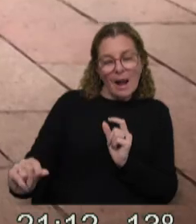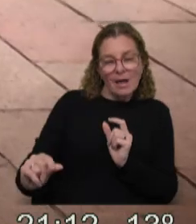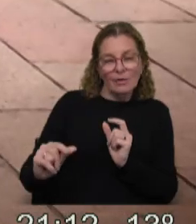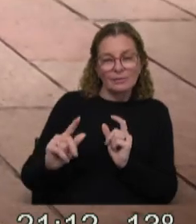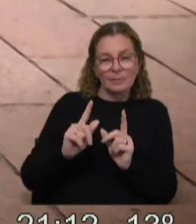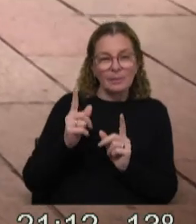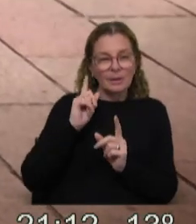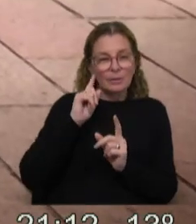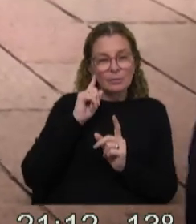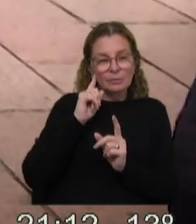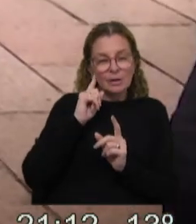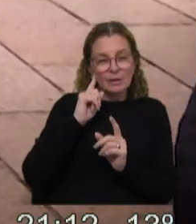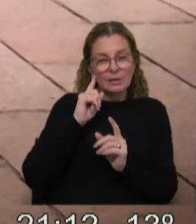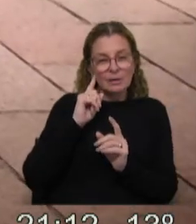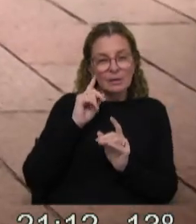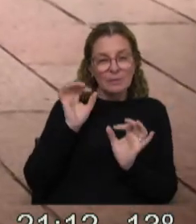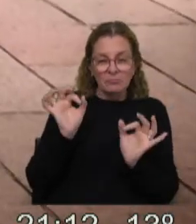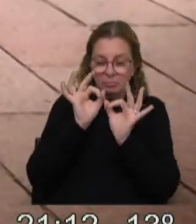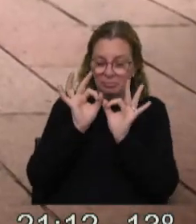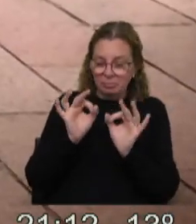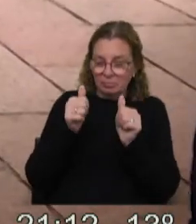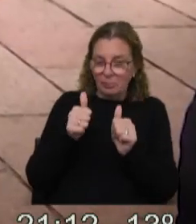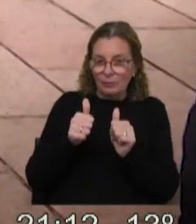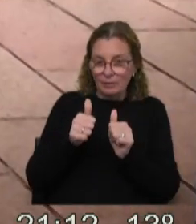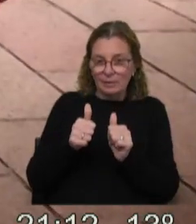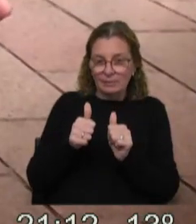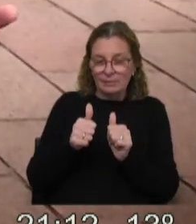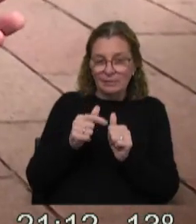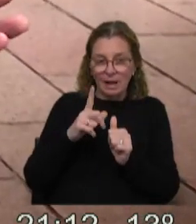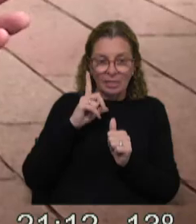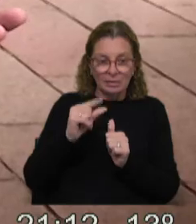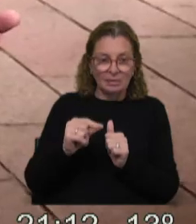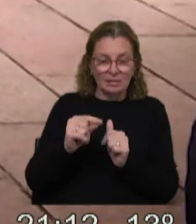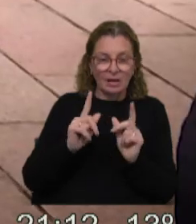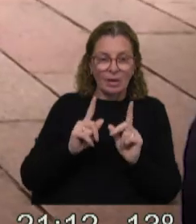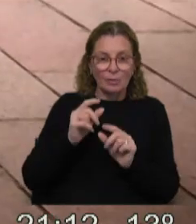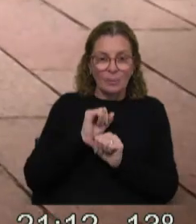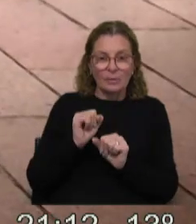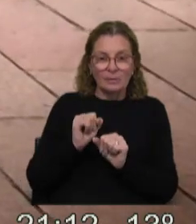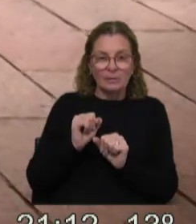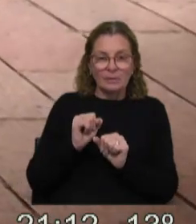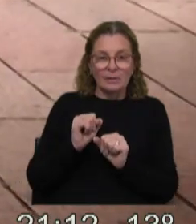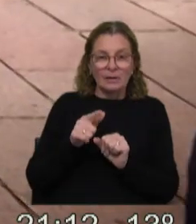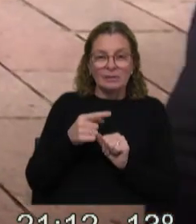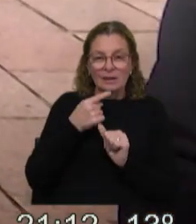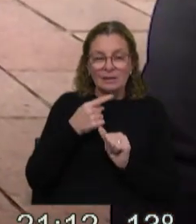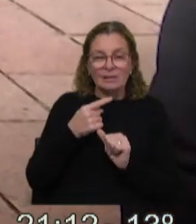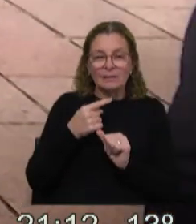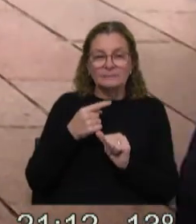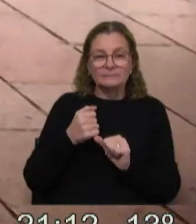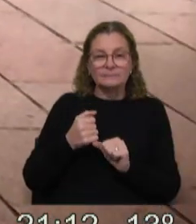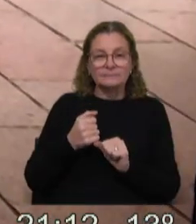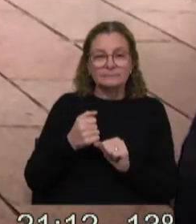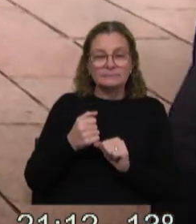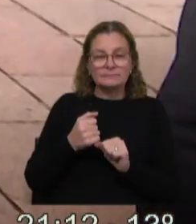y escuchar con la misma calidad y fidelidad a la distancia que cada uno quiera. Entonces, nos permitía eso, tratar